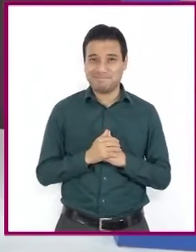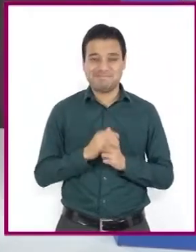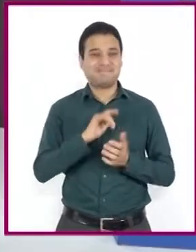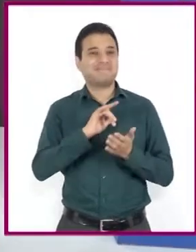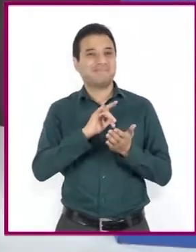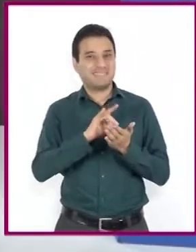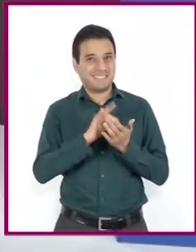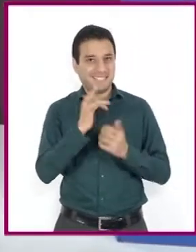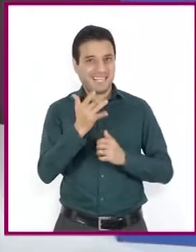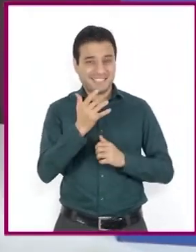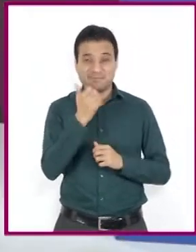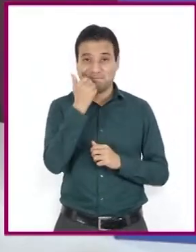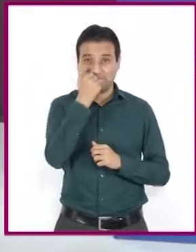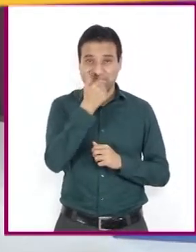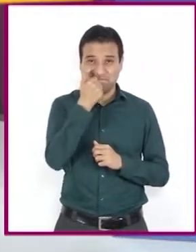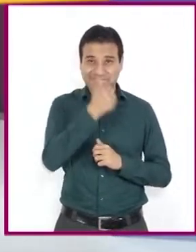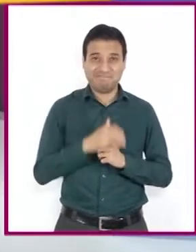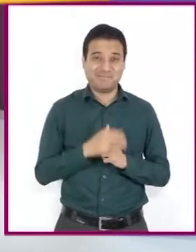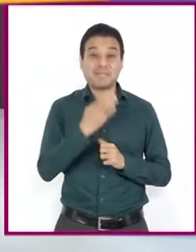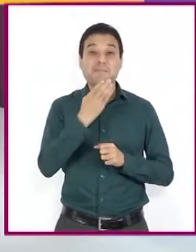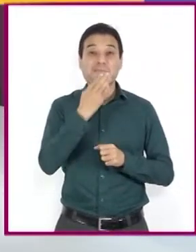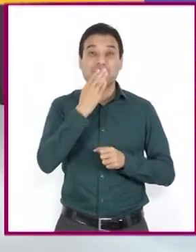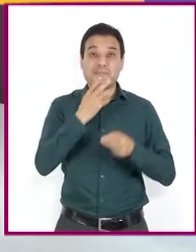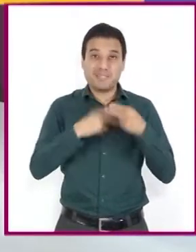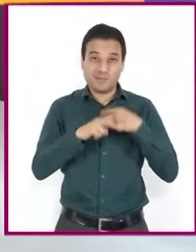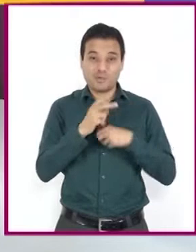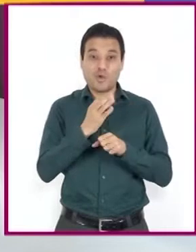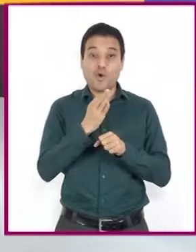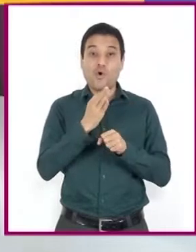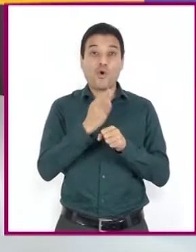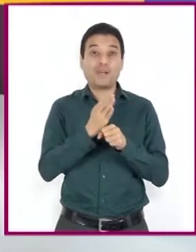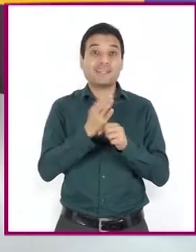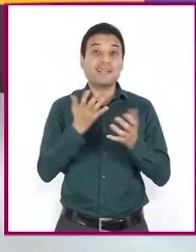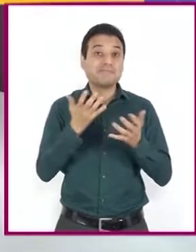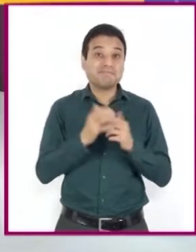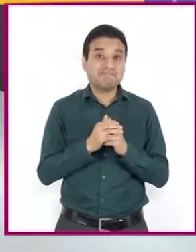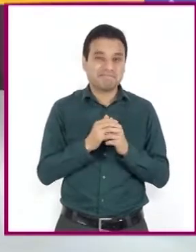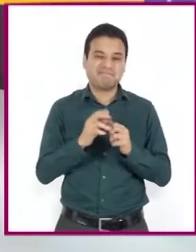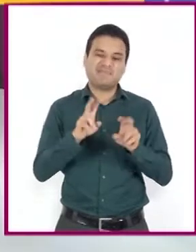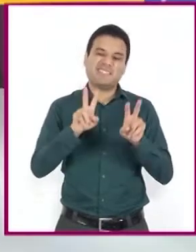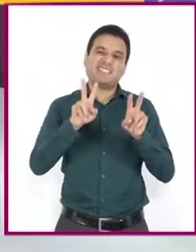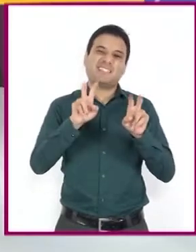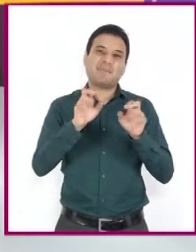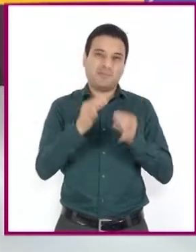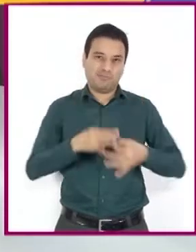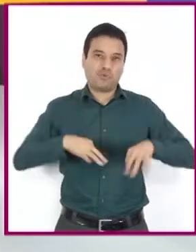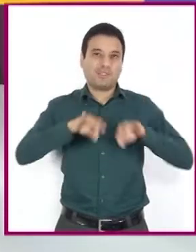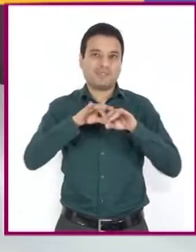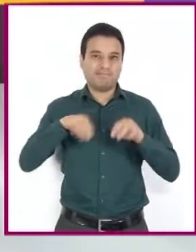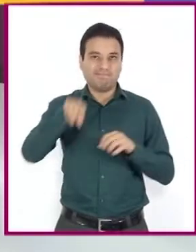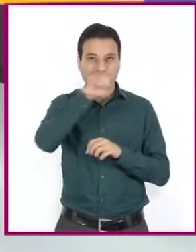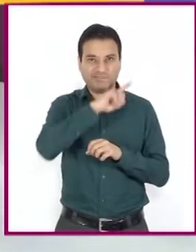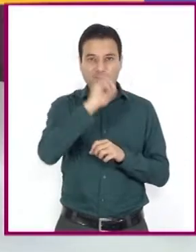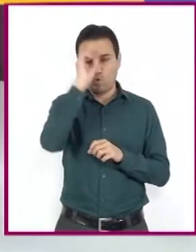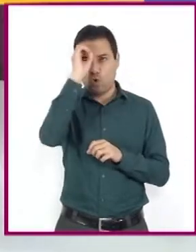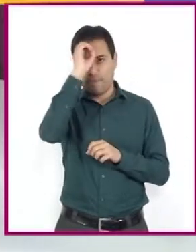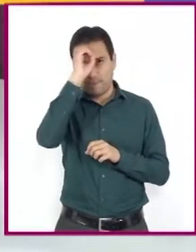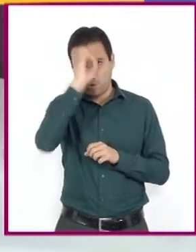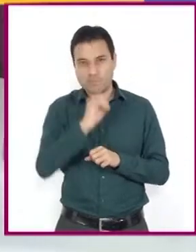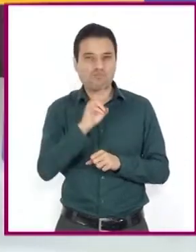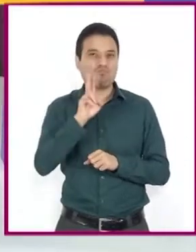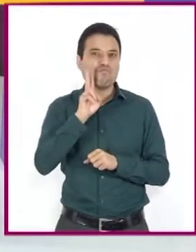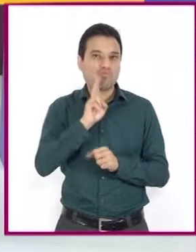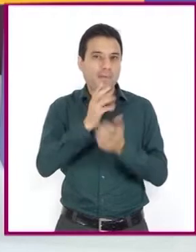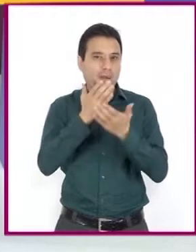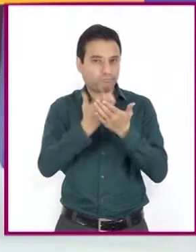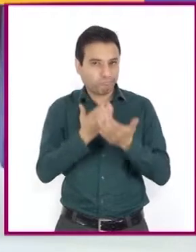Muchas gracias, alumnas y alumnos, bienvenidos. En esta sesión hablaremos sobre la importancia de argumentar sus puntos de vista